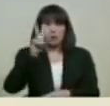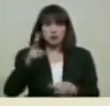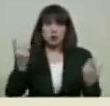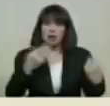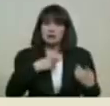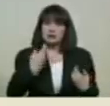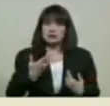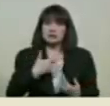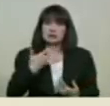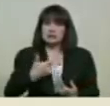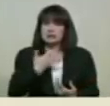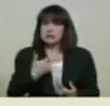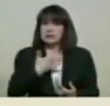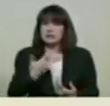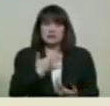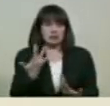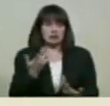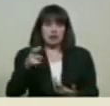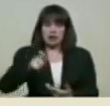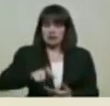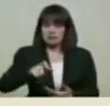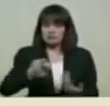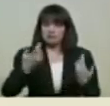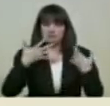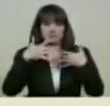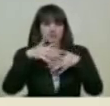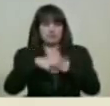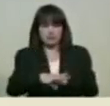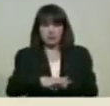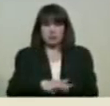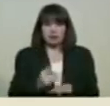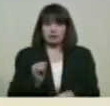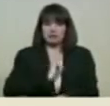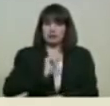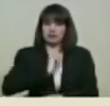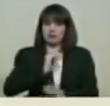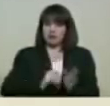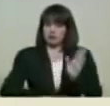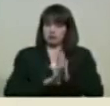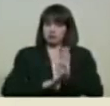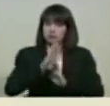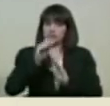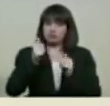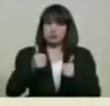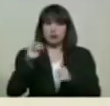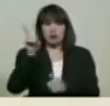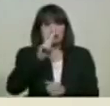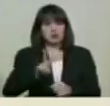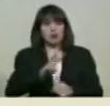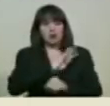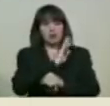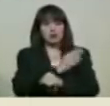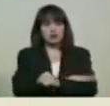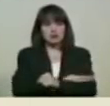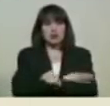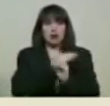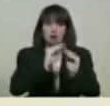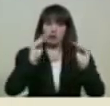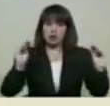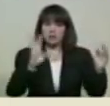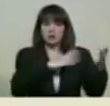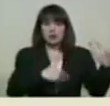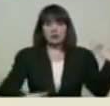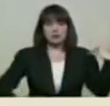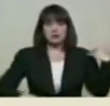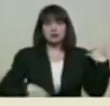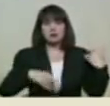incluidos, nos sintamos identificados con su buen porvenir, su buen desarrollo y con la Venezuela potencia a la que nos ha convocado el